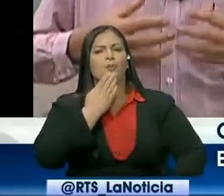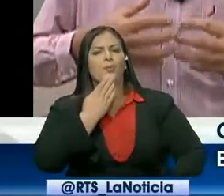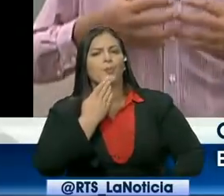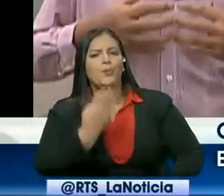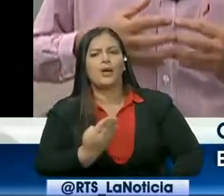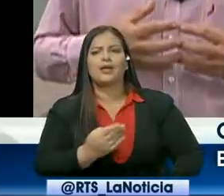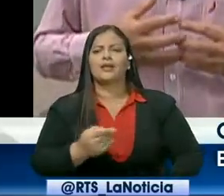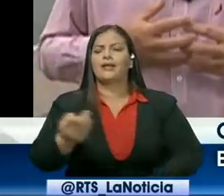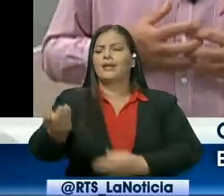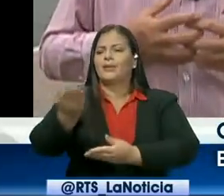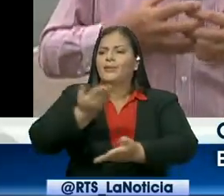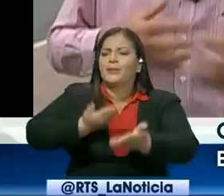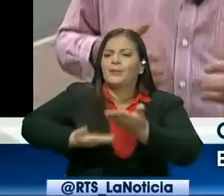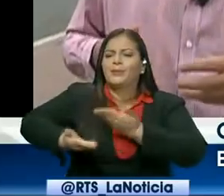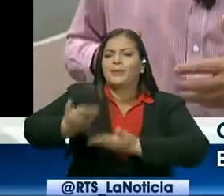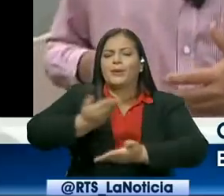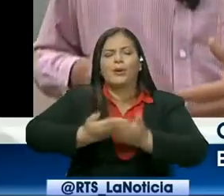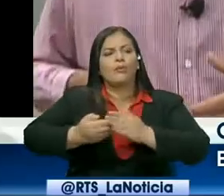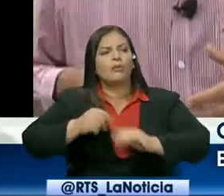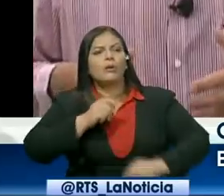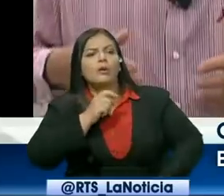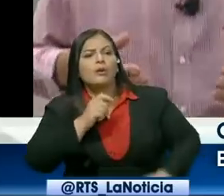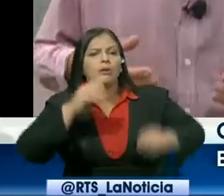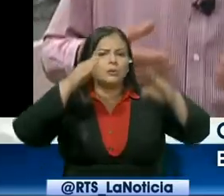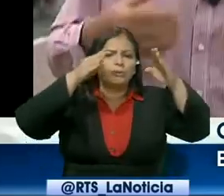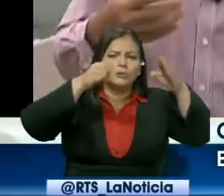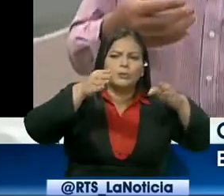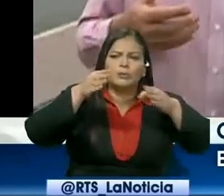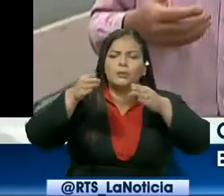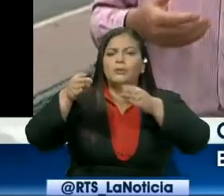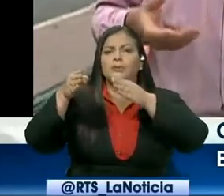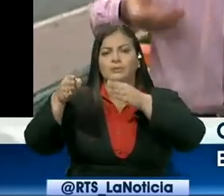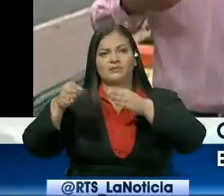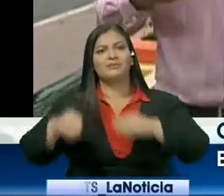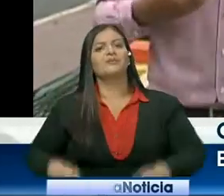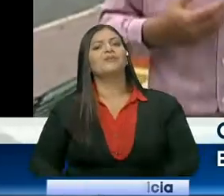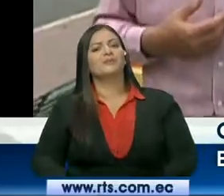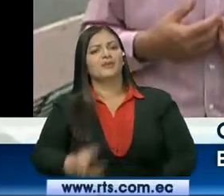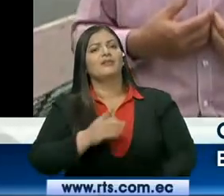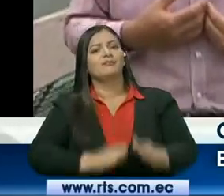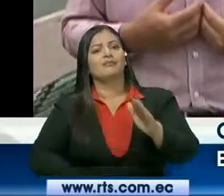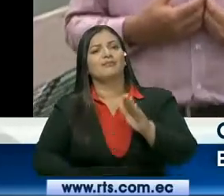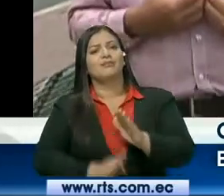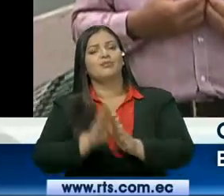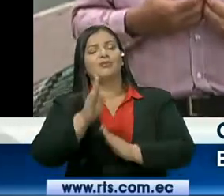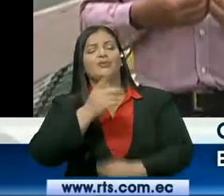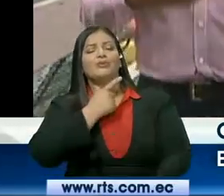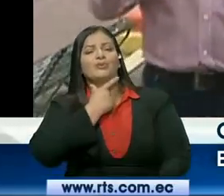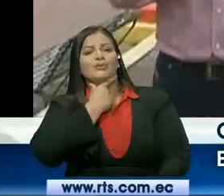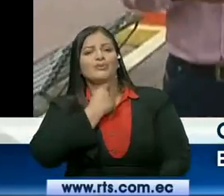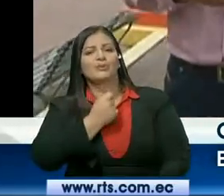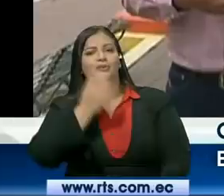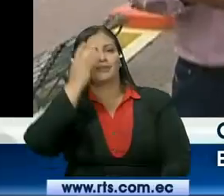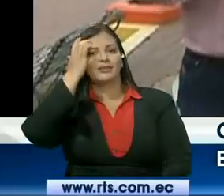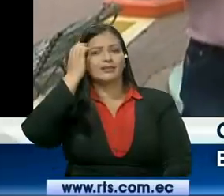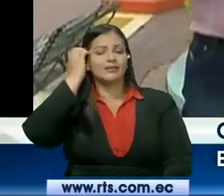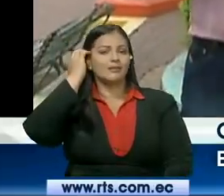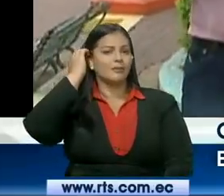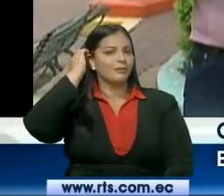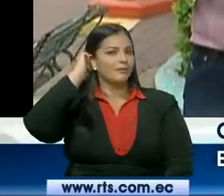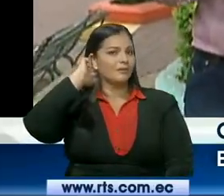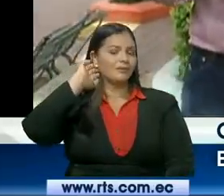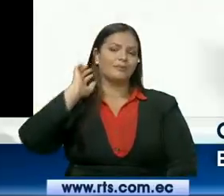siempre pendientes de la situación y queriendo resaltar que tenemos un cantón noble, pero